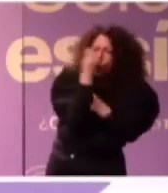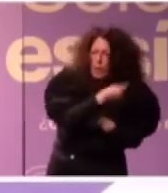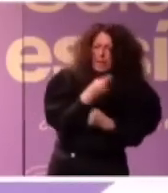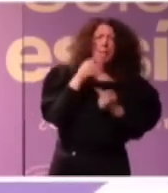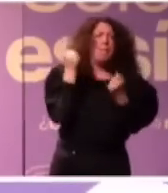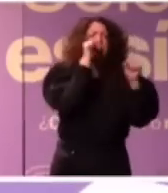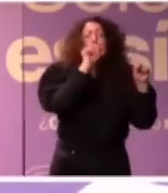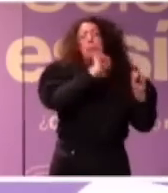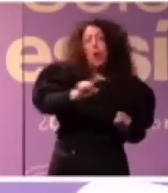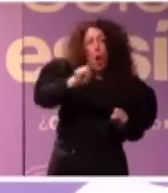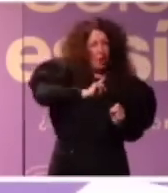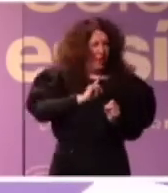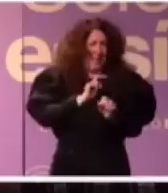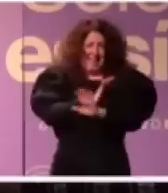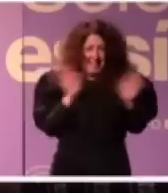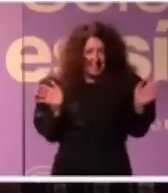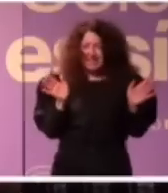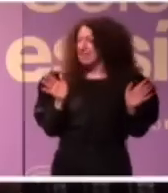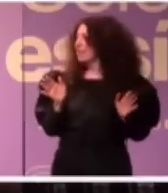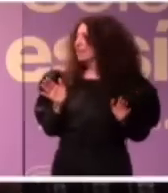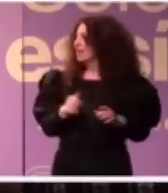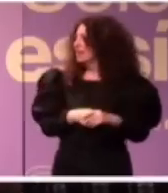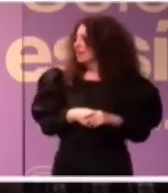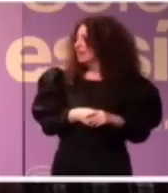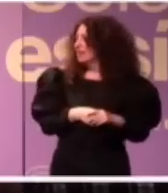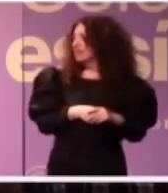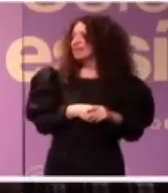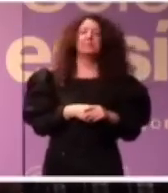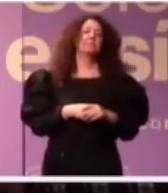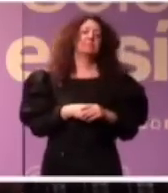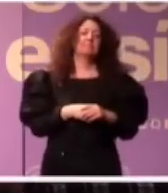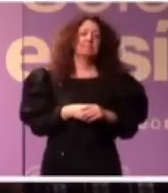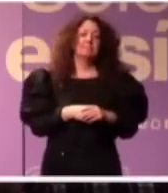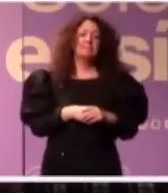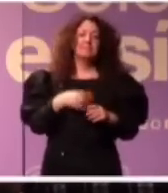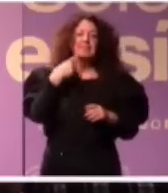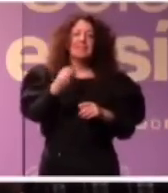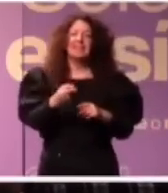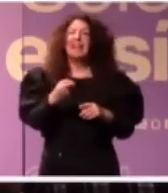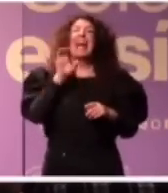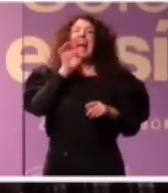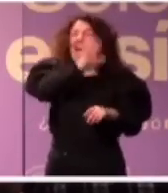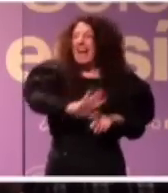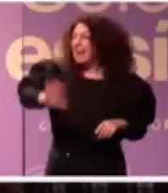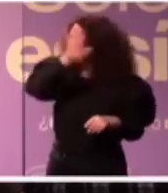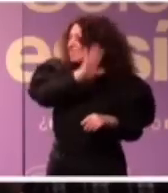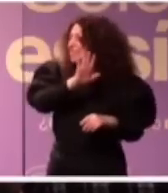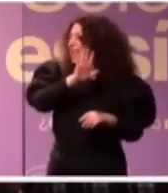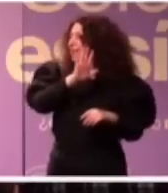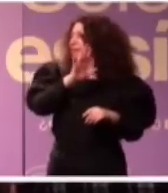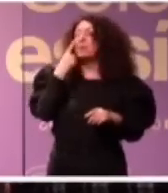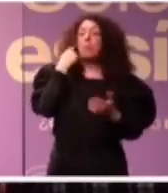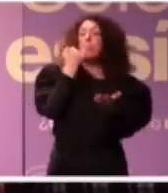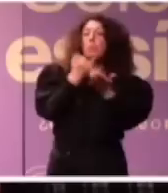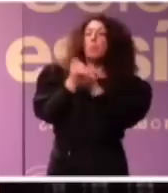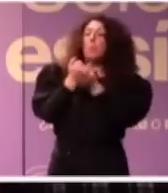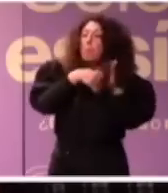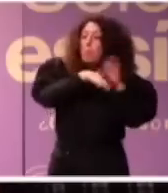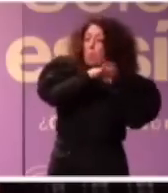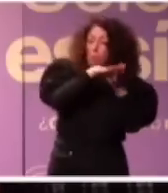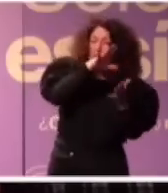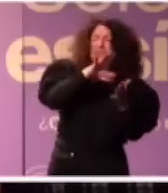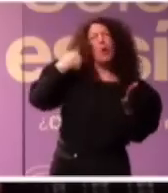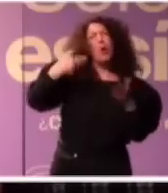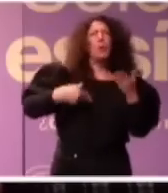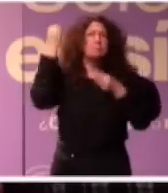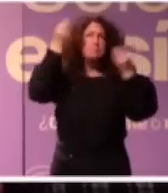que te protejan, que te ayuden a reconstruir lo que ha pasado y que el Estado conserve esas muestras para que cuando tú